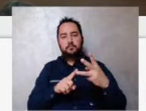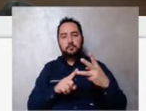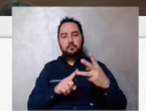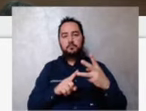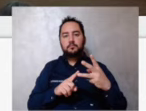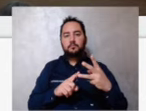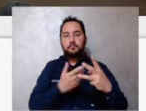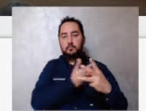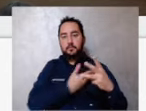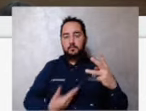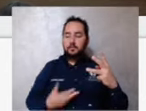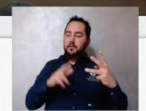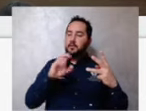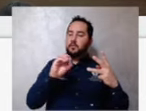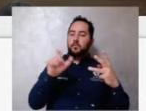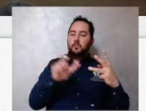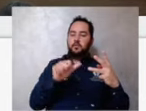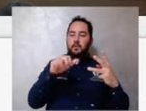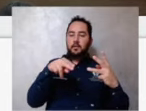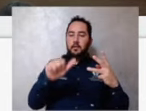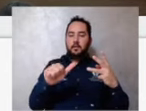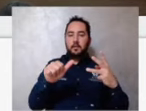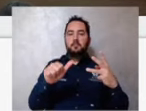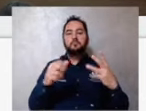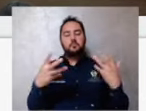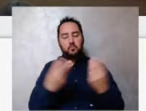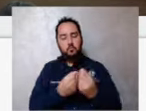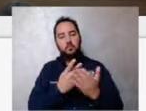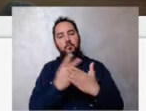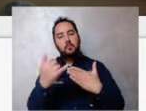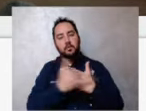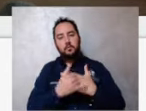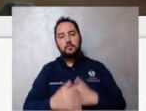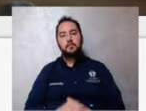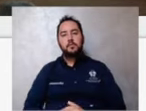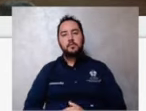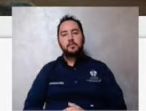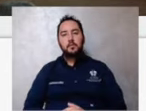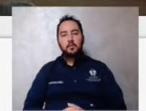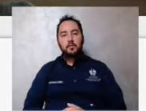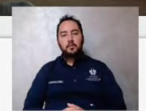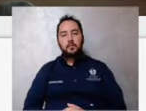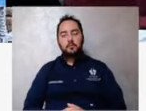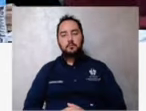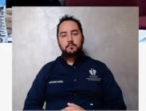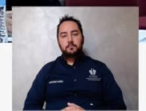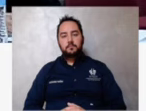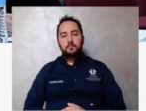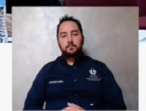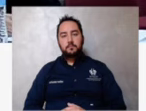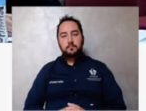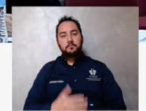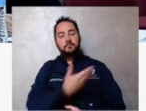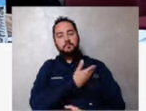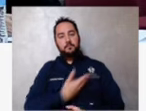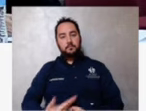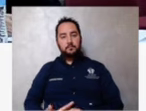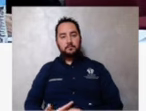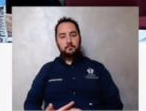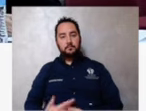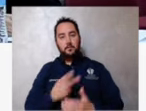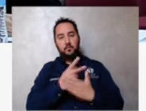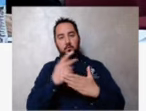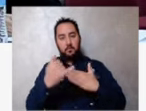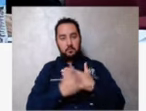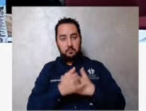Magistrada Presidenta Roxana García Moreno. Con el proyecto. Gracias. Magistrada Presidenta, el